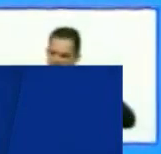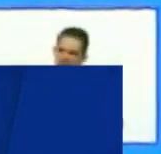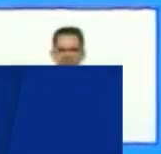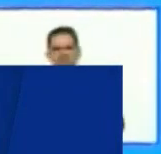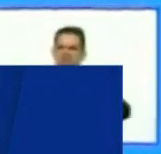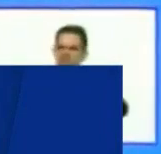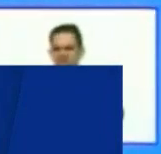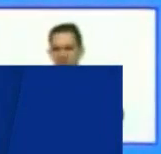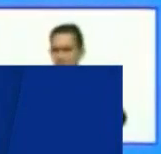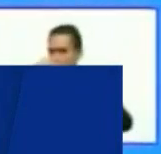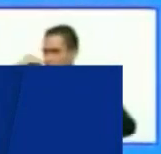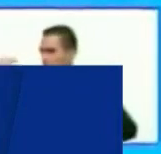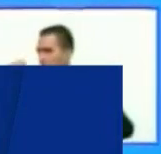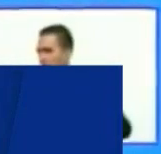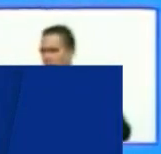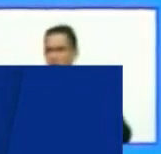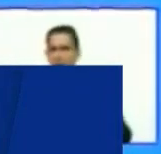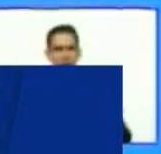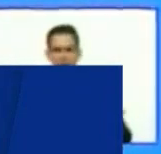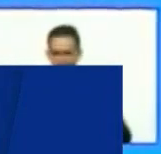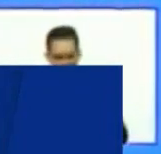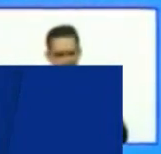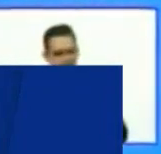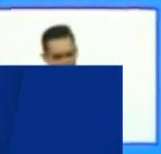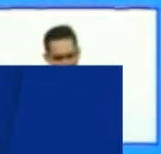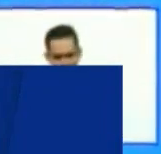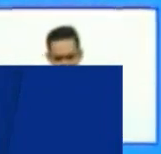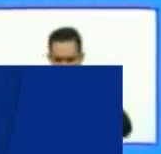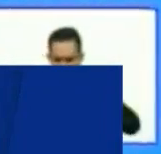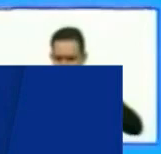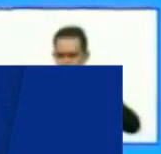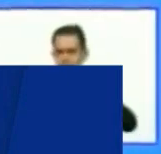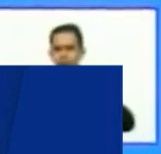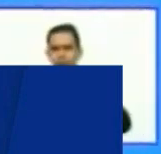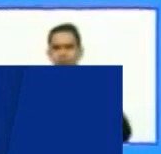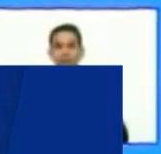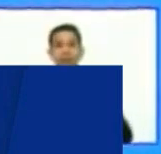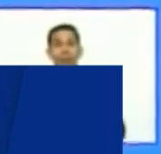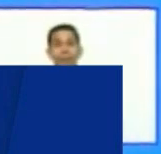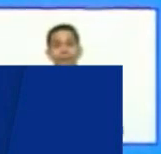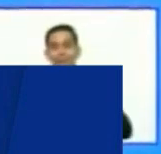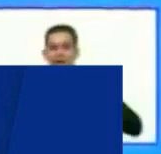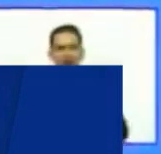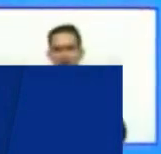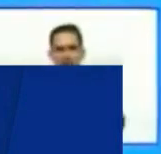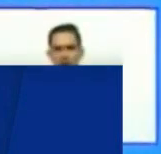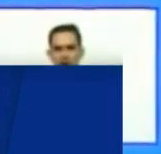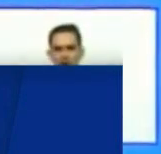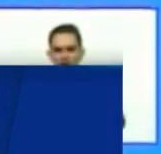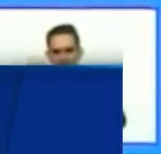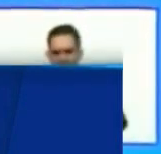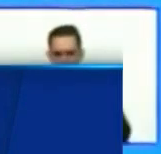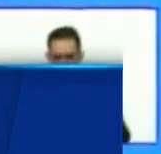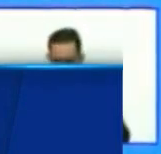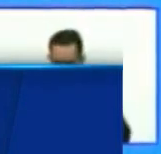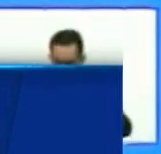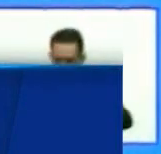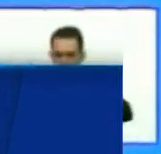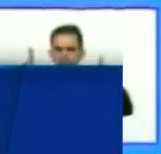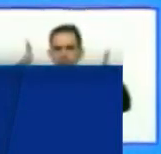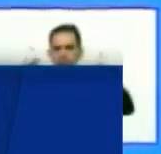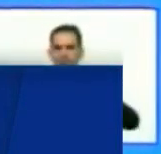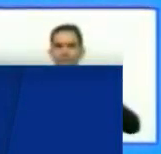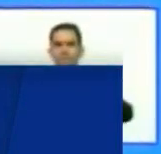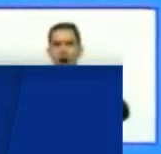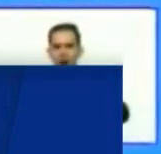abandonadas, bordos, y con las municipalidades, caminos productivos